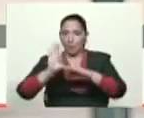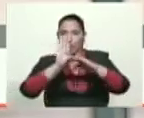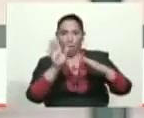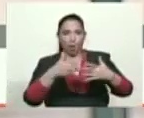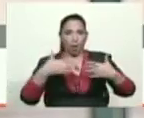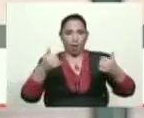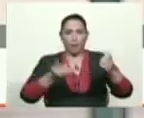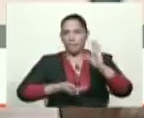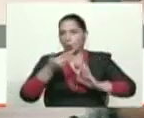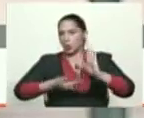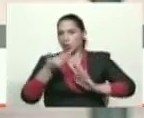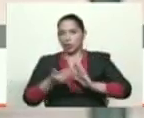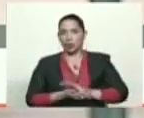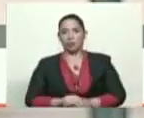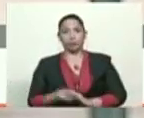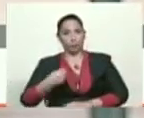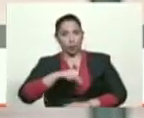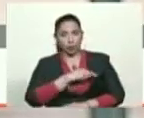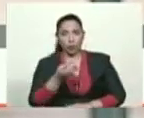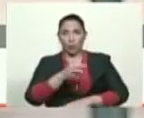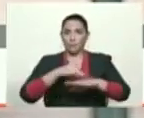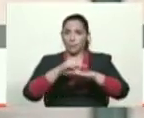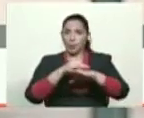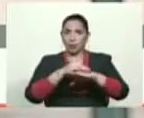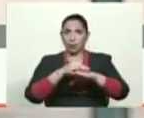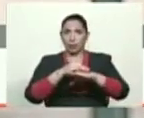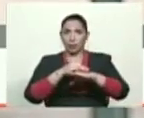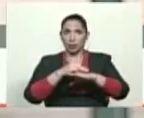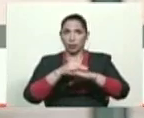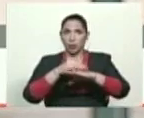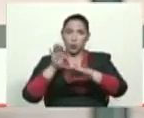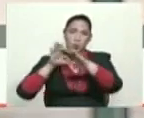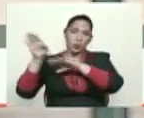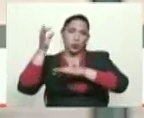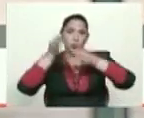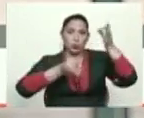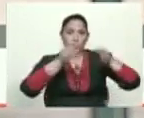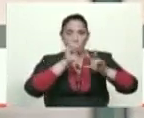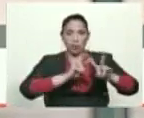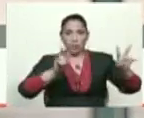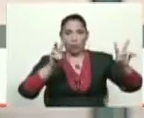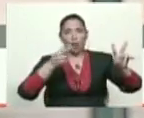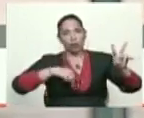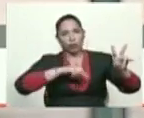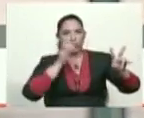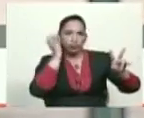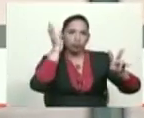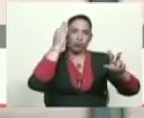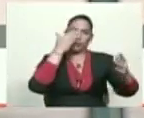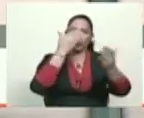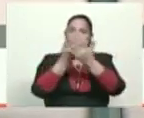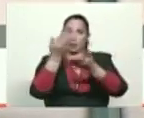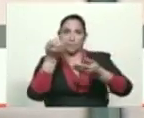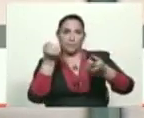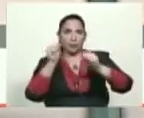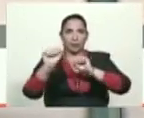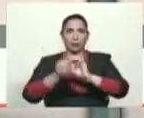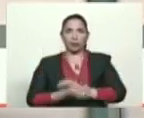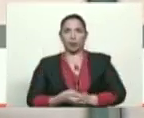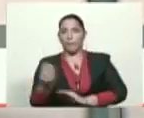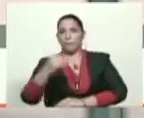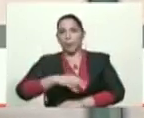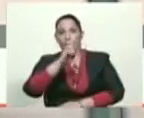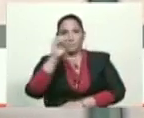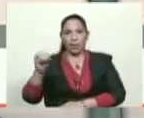fundamental nosotros desde el ministerio dentro de justicia y paz estamos creando un frente preventivo con más de 20 instituciones que forman parte del